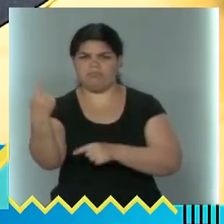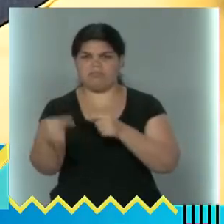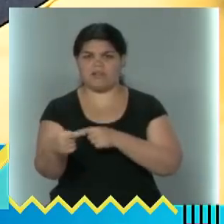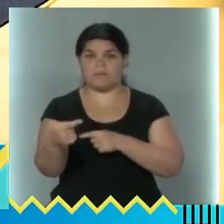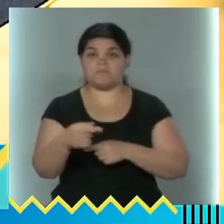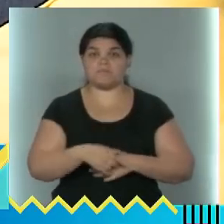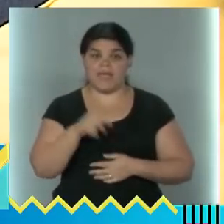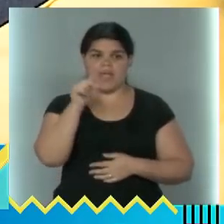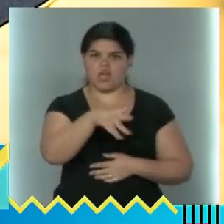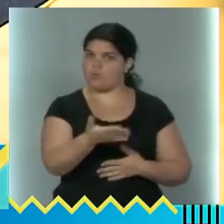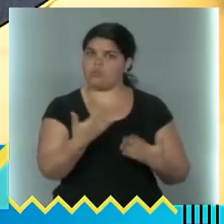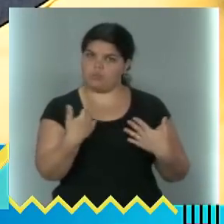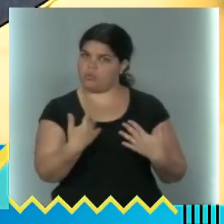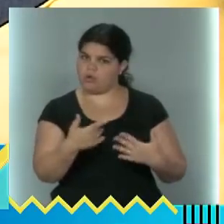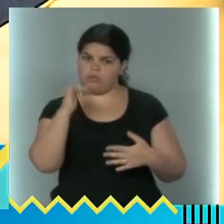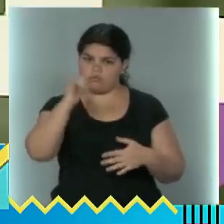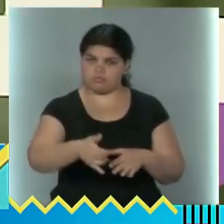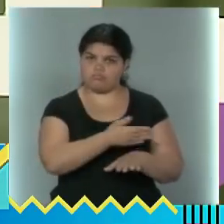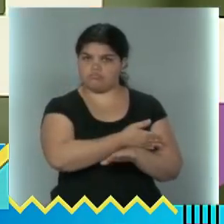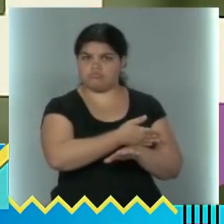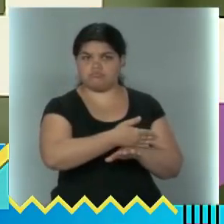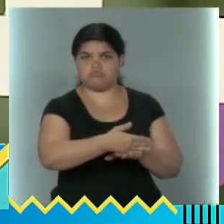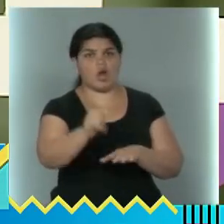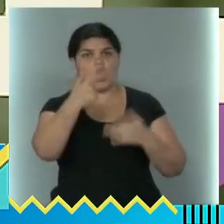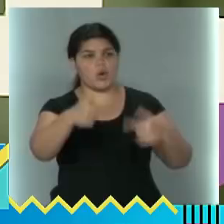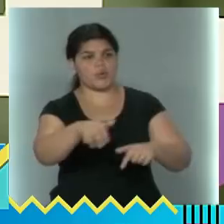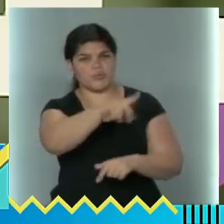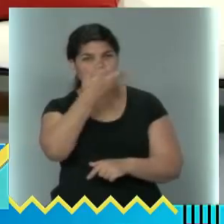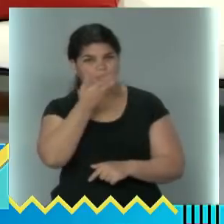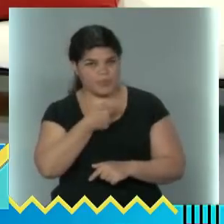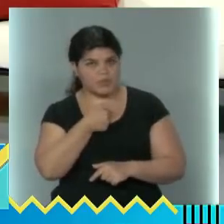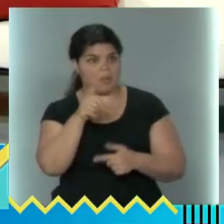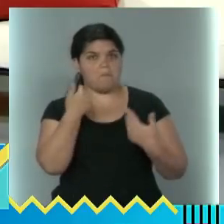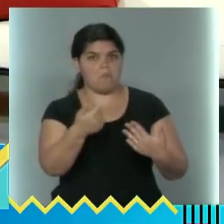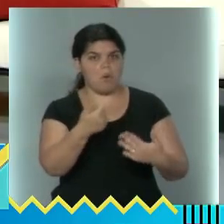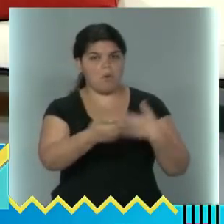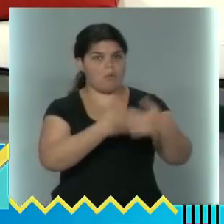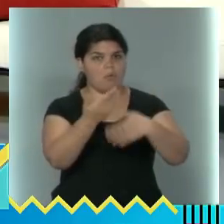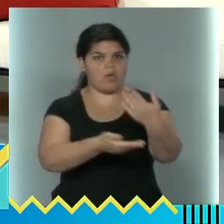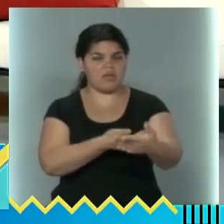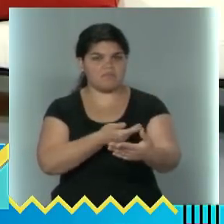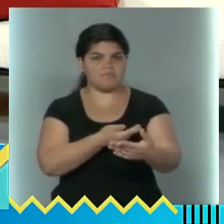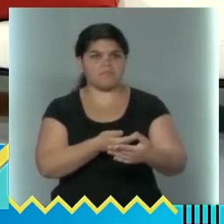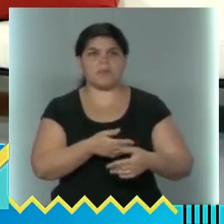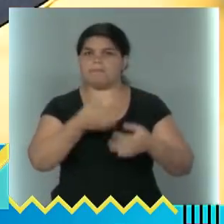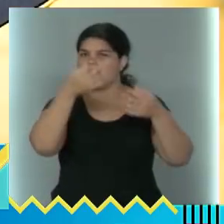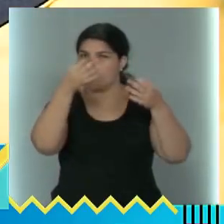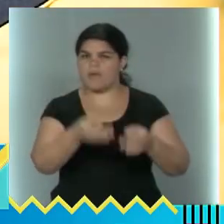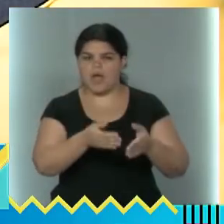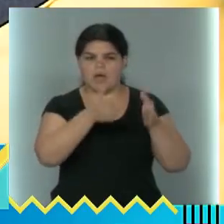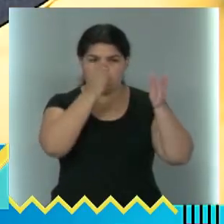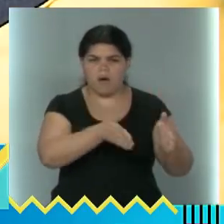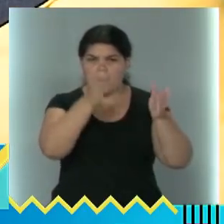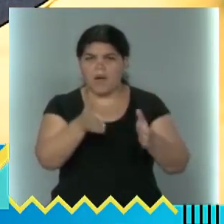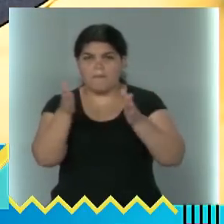Pero que pudo disfrutar de mucho tiempo de las actividades que le gustaba y que tampoco se notó en forma marcada hasta